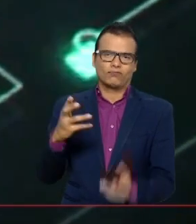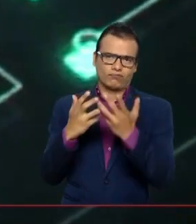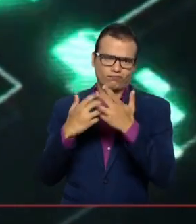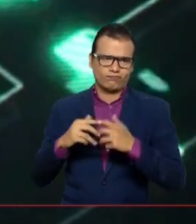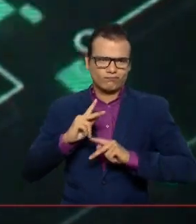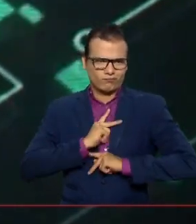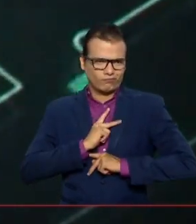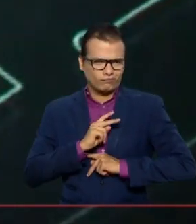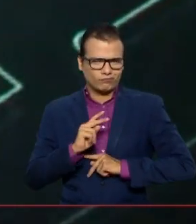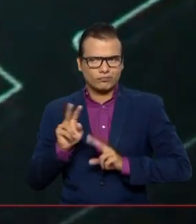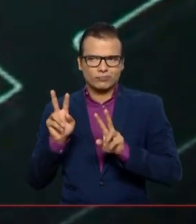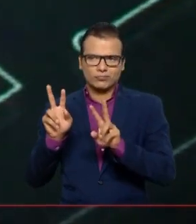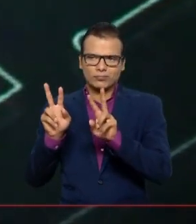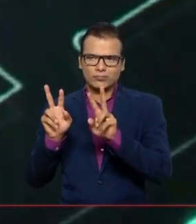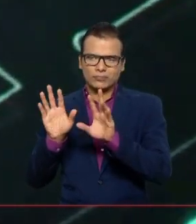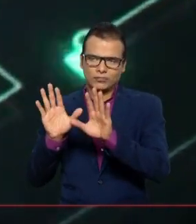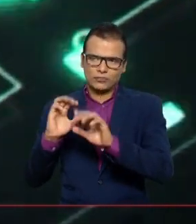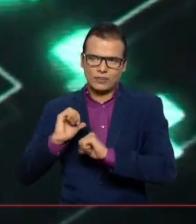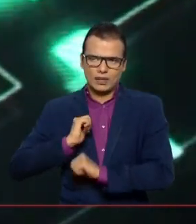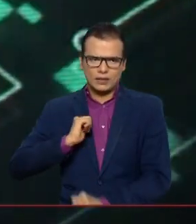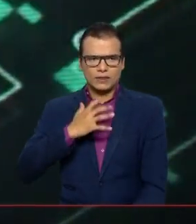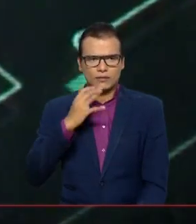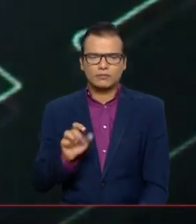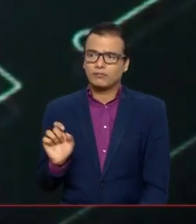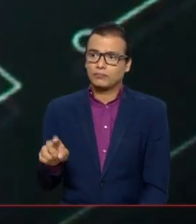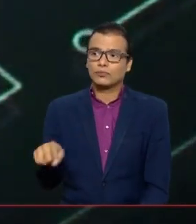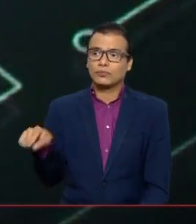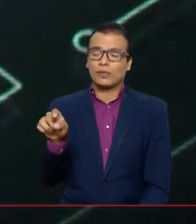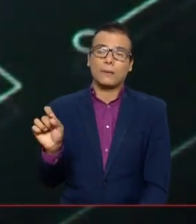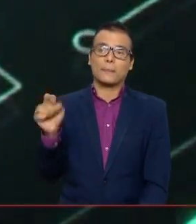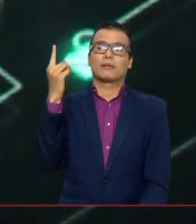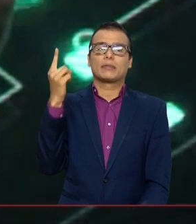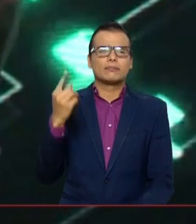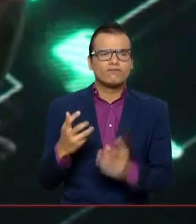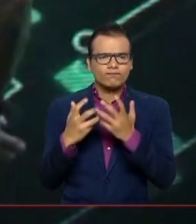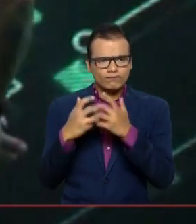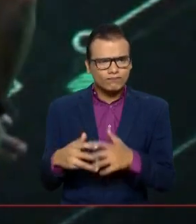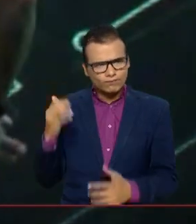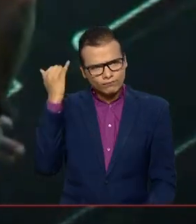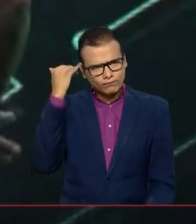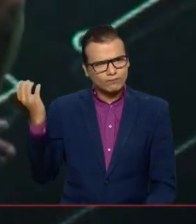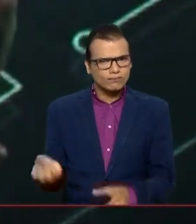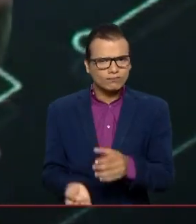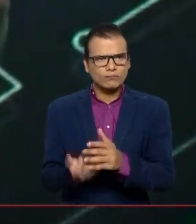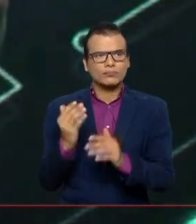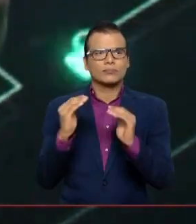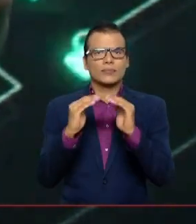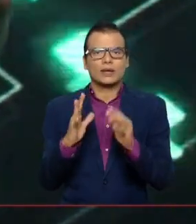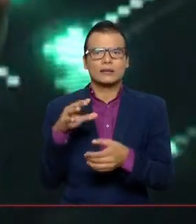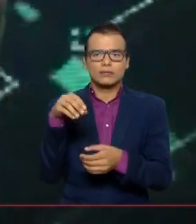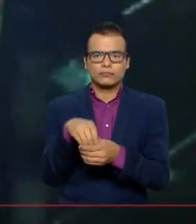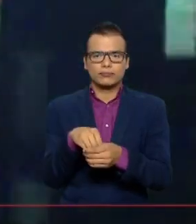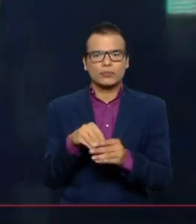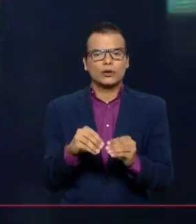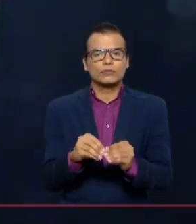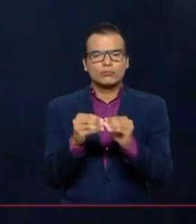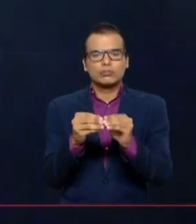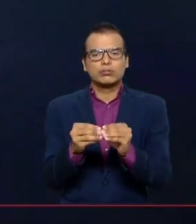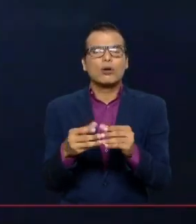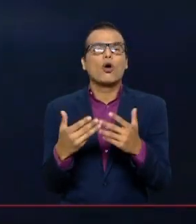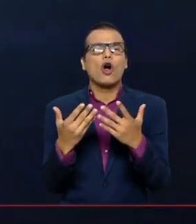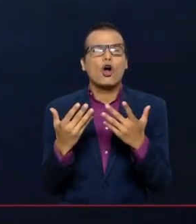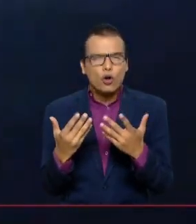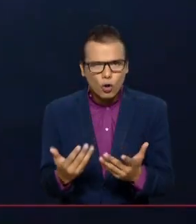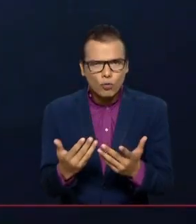David Bienvenido a telepacífico noticias y ustedes fueron la primer compañía en crear una casa a base de cáñamo cómo fue eso